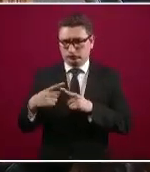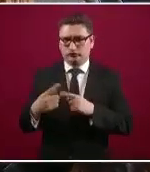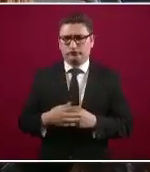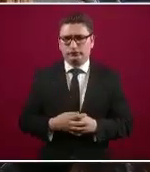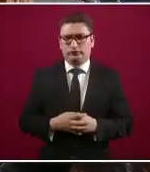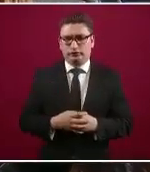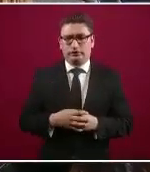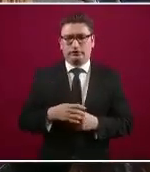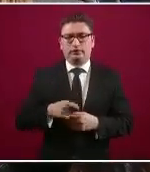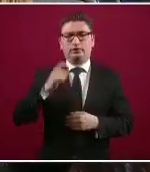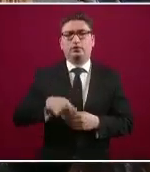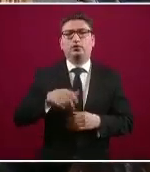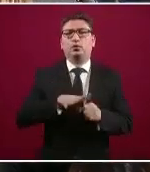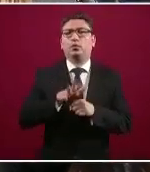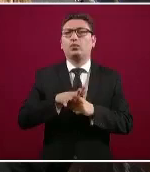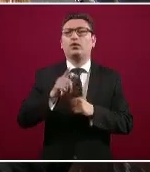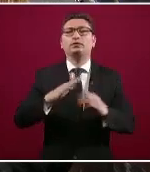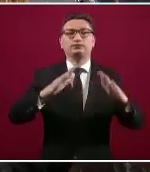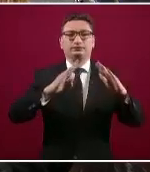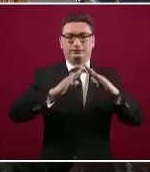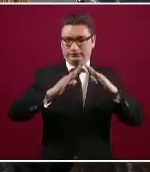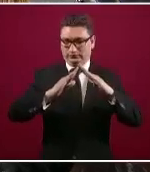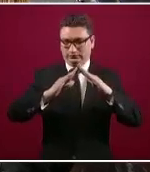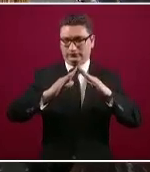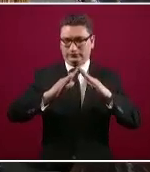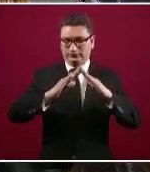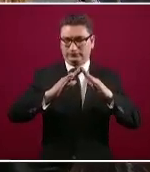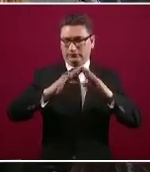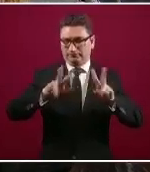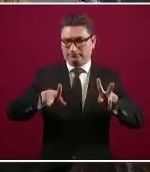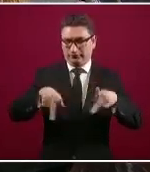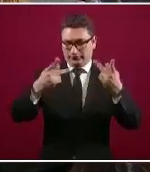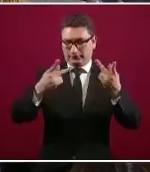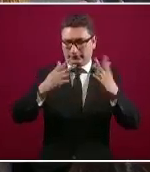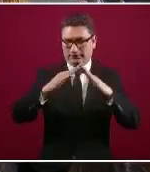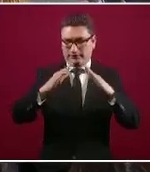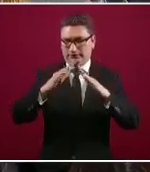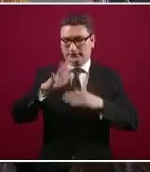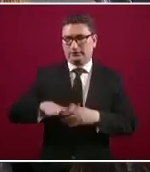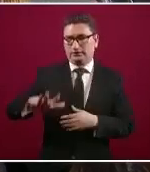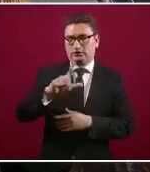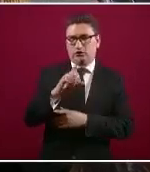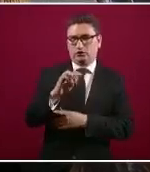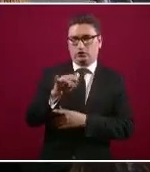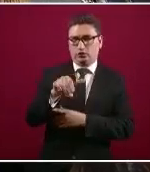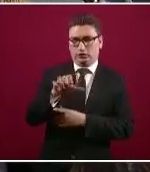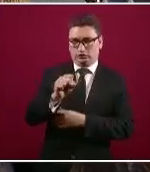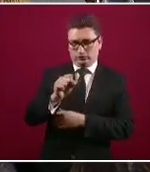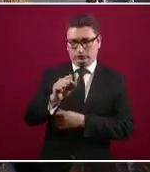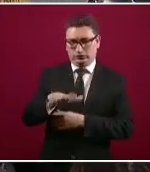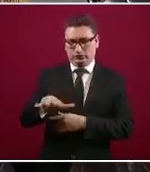de la casa que se va a vender en Las Lomas